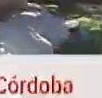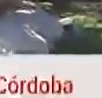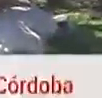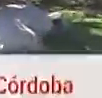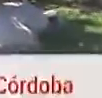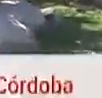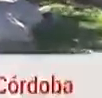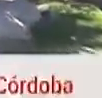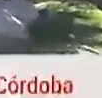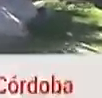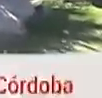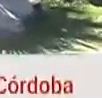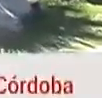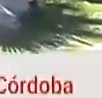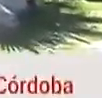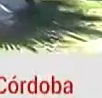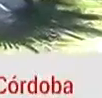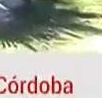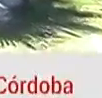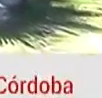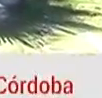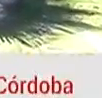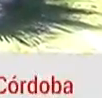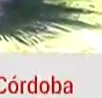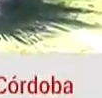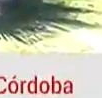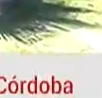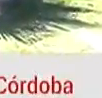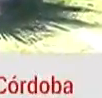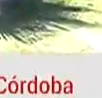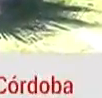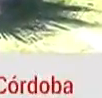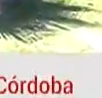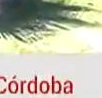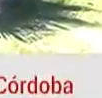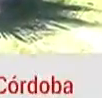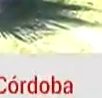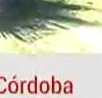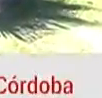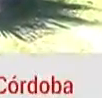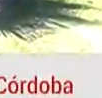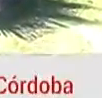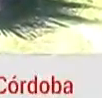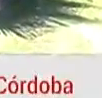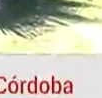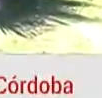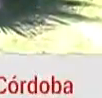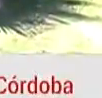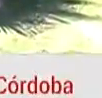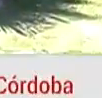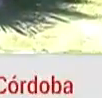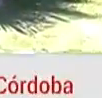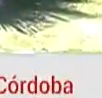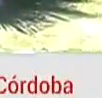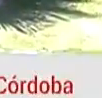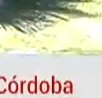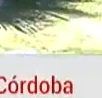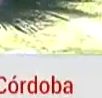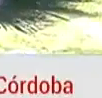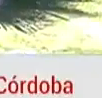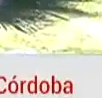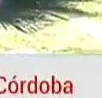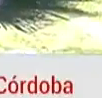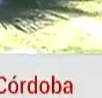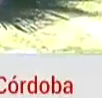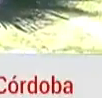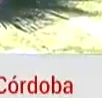sol radiante esta hora de la tarde en la capital cruceña cómo estará el clima el resto del día en esta mitad de semana miércoles 25